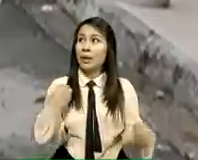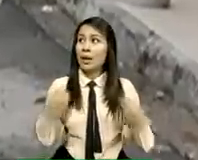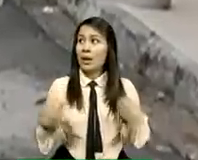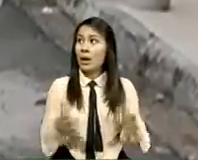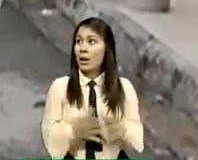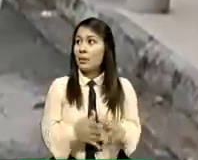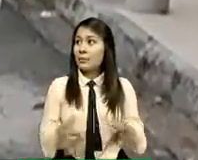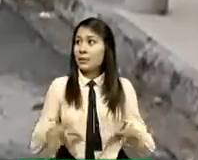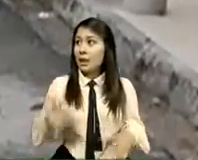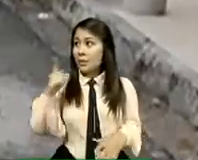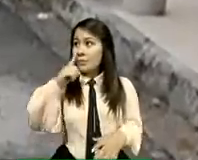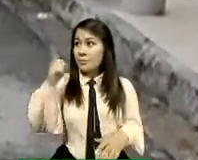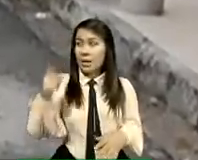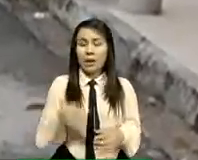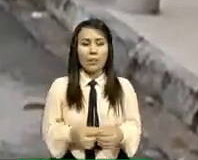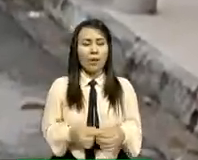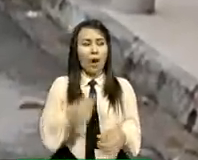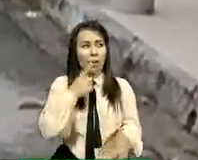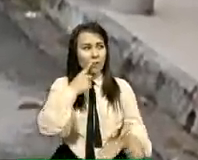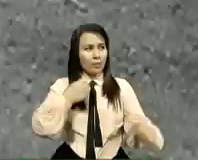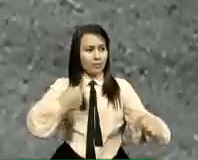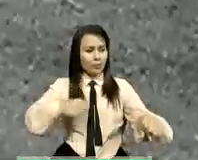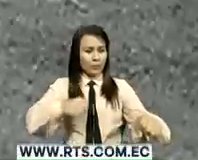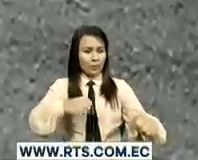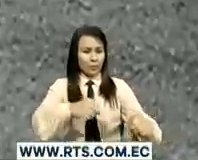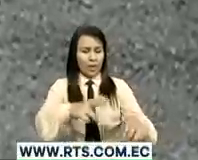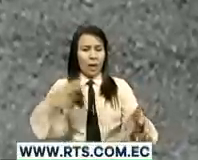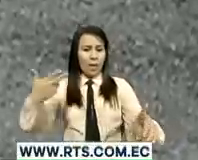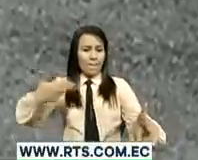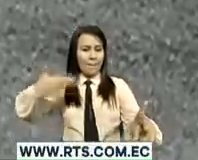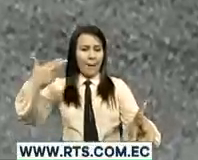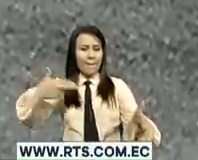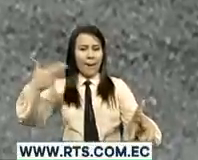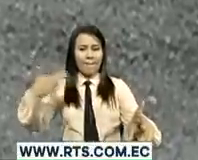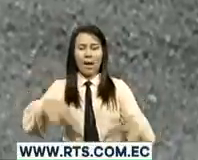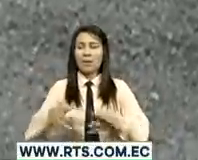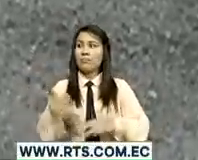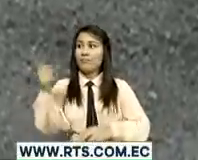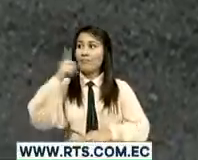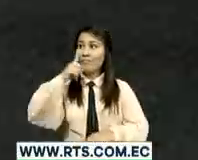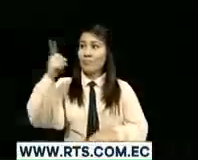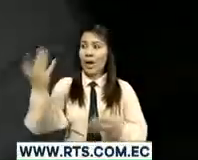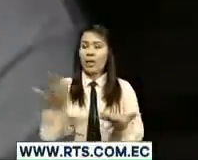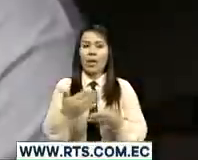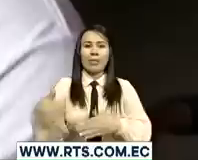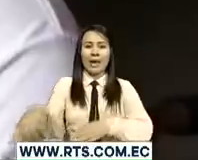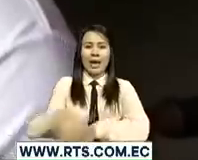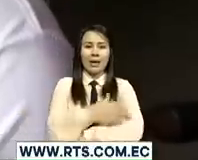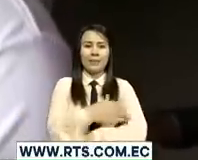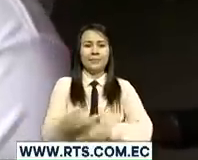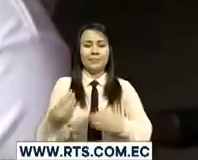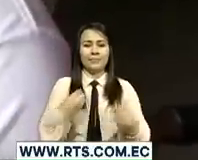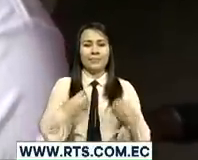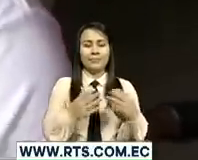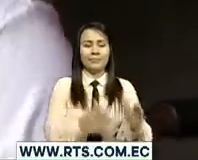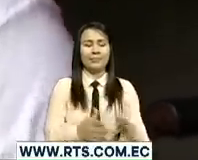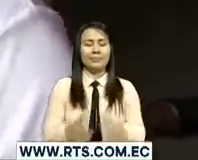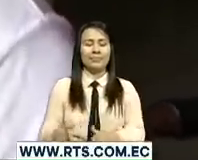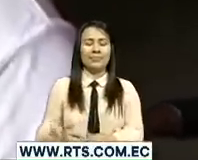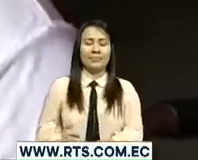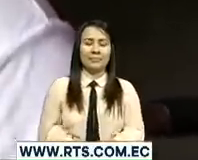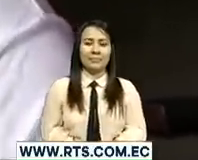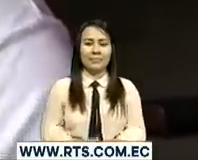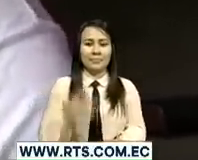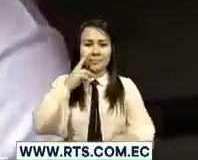aparecieron sujetos en una motocicleta. Uno de ellos abrió fuego dejándolo sin vida en la calzada. No se viene ni tú, que ya me tiré la